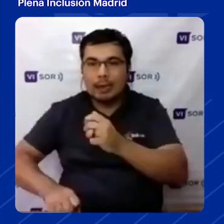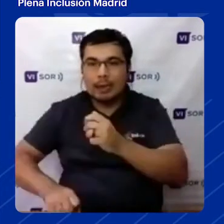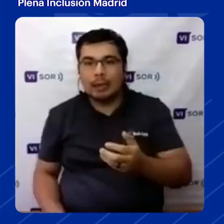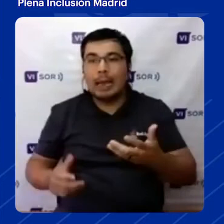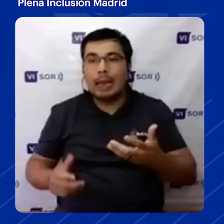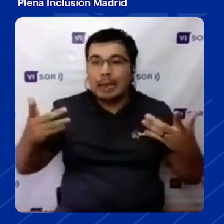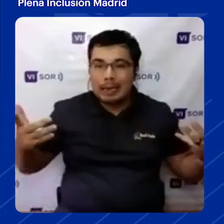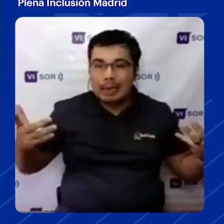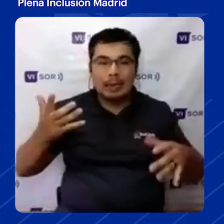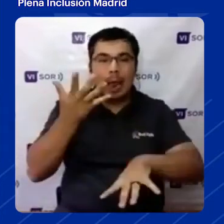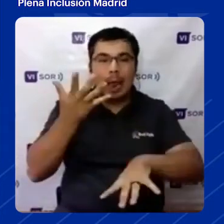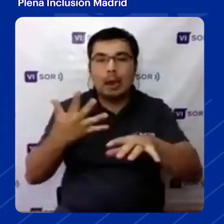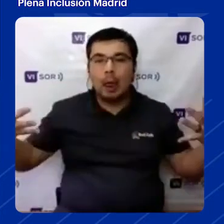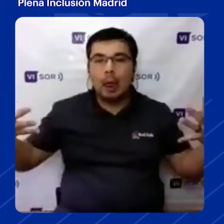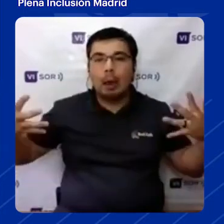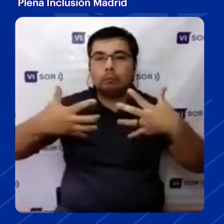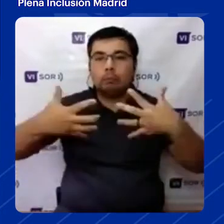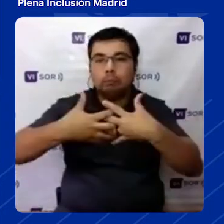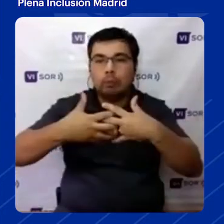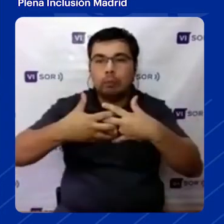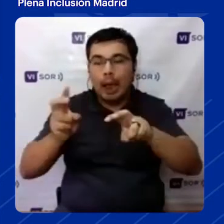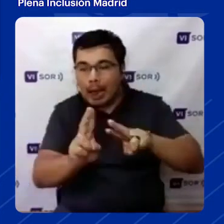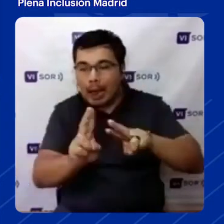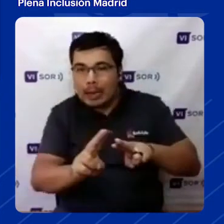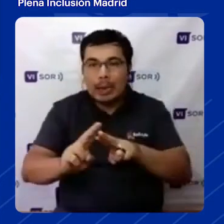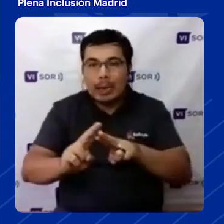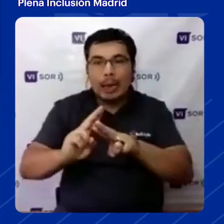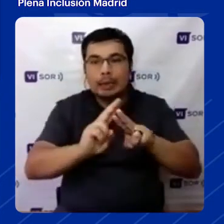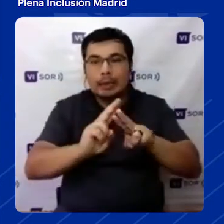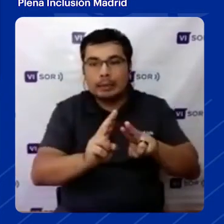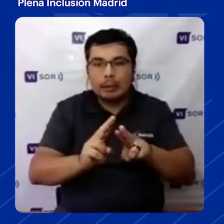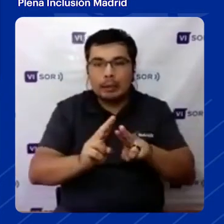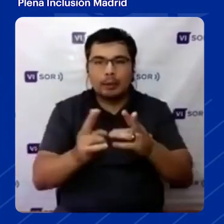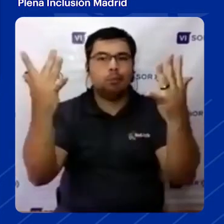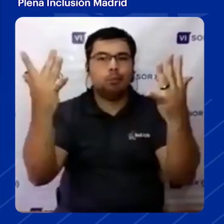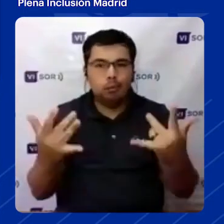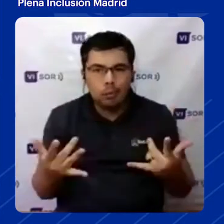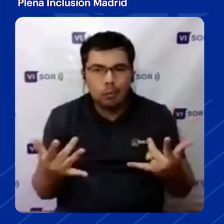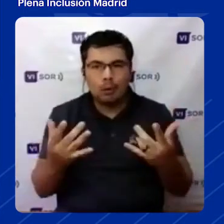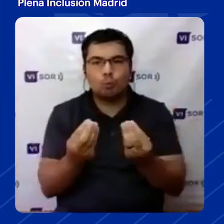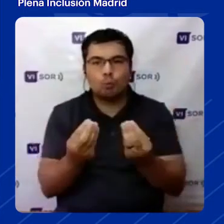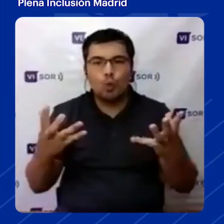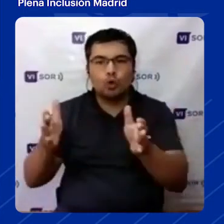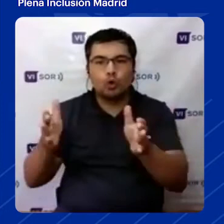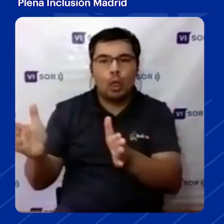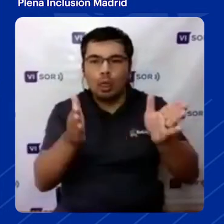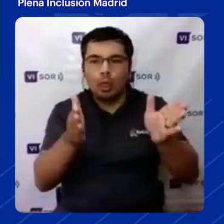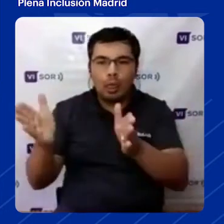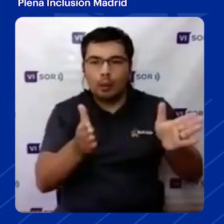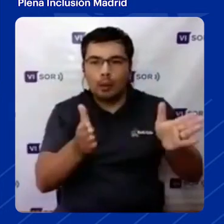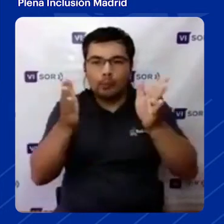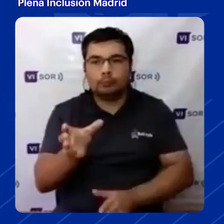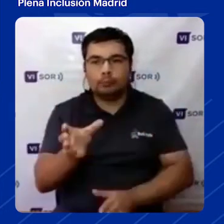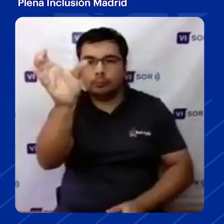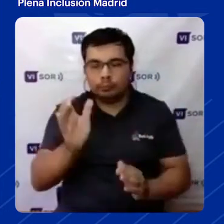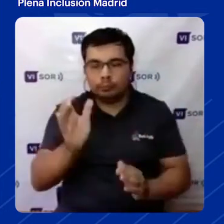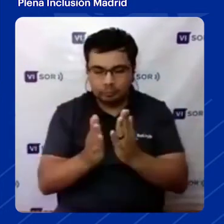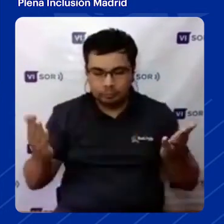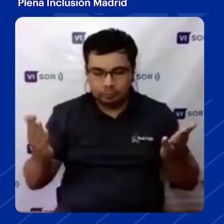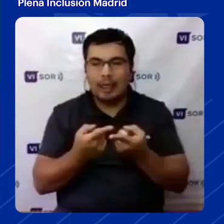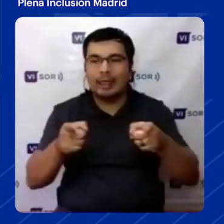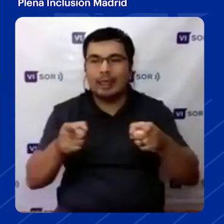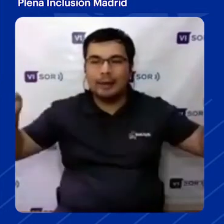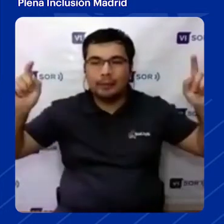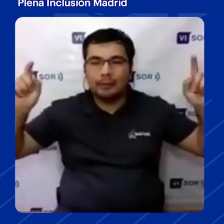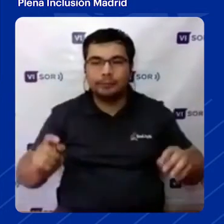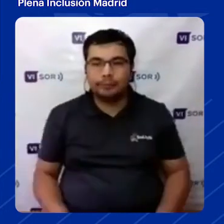donde vamos generando numerosos textos, ya llevamos pues, más de un centenar posiblemente de publicaciones muy variadas, les aseguro que